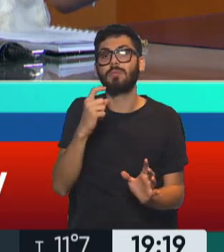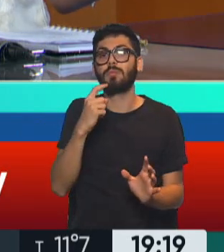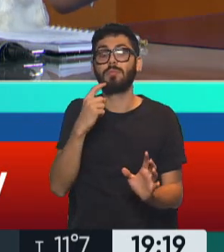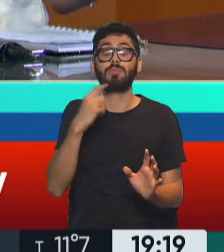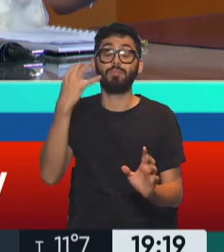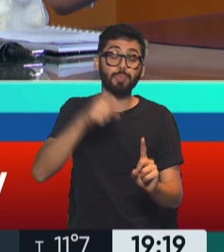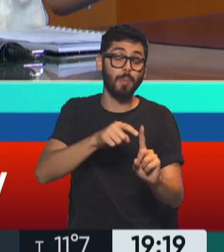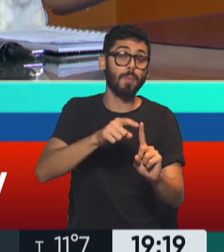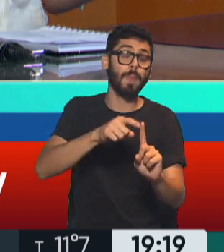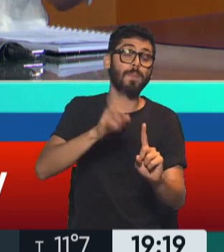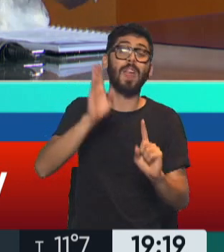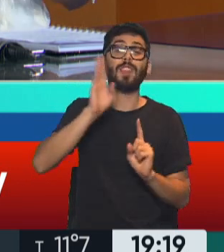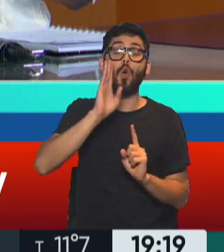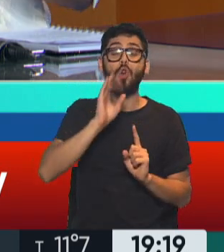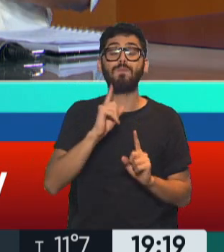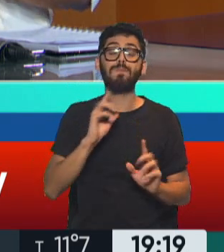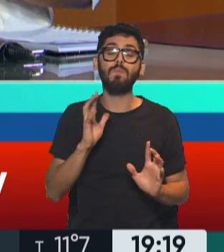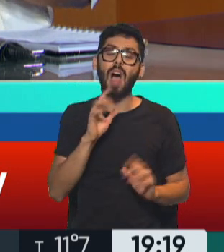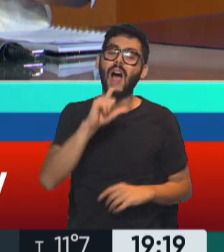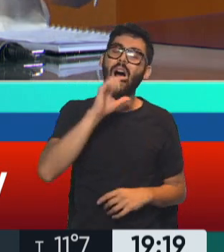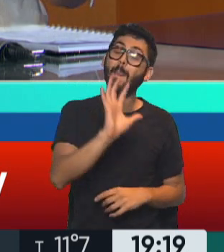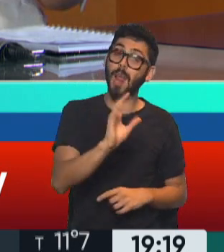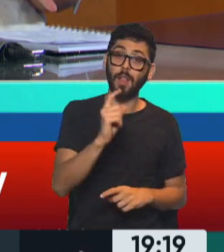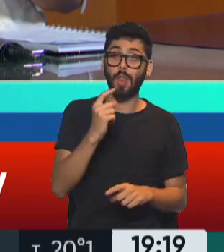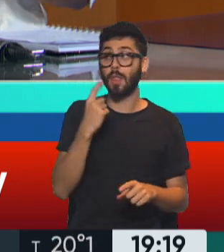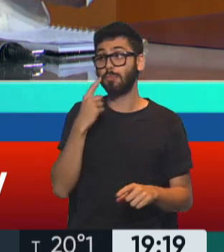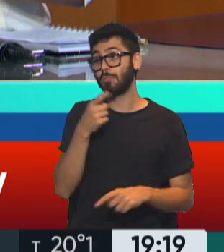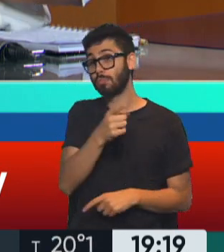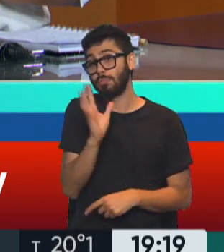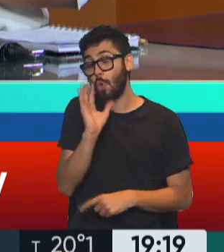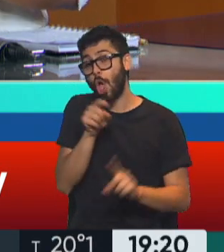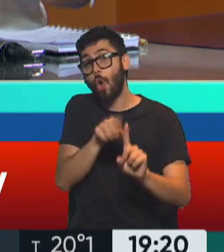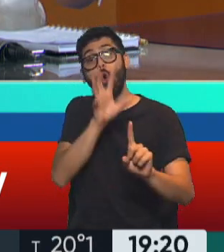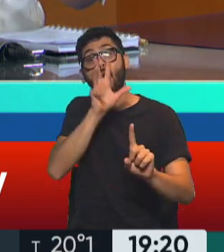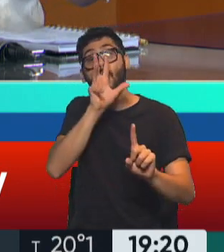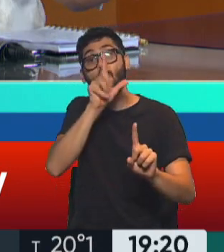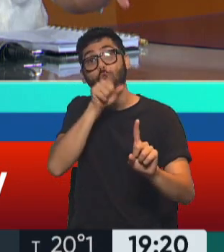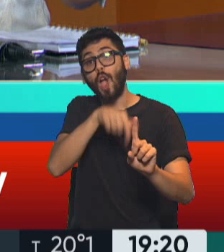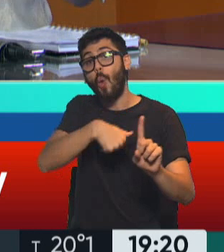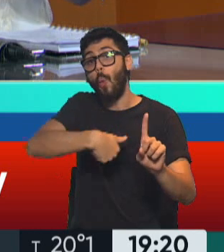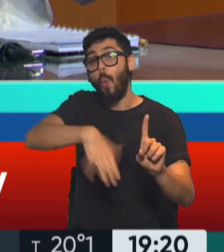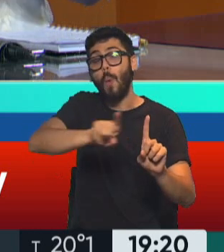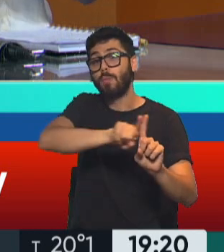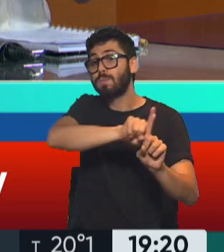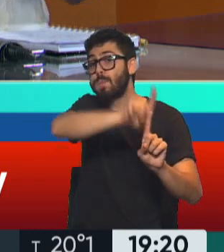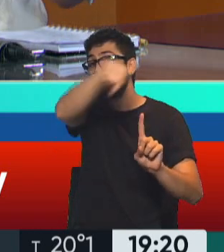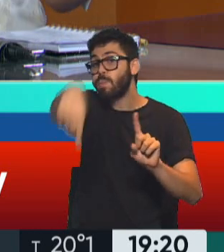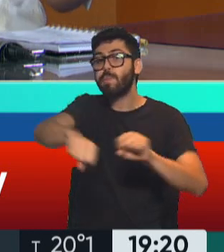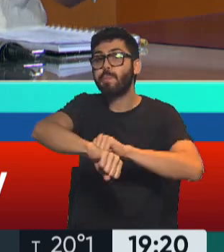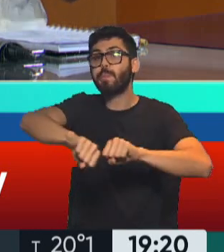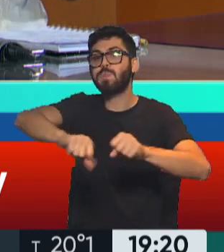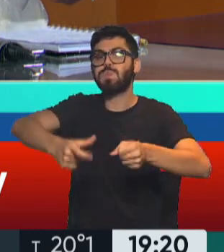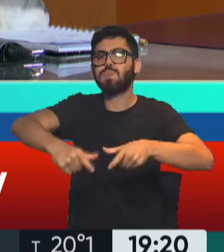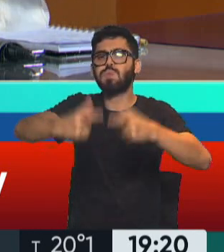el lado de Estados Unidos, de decir que Rusia va a utilizar armas nucleares, una Rusia que dice que hay laboratorios en Ucrania y que